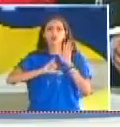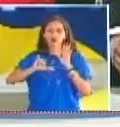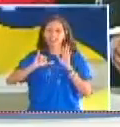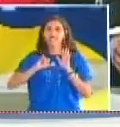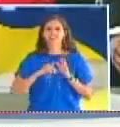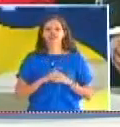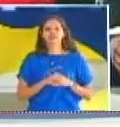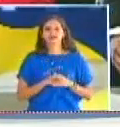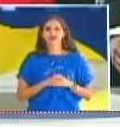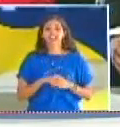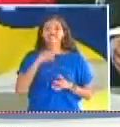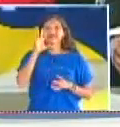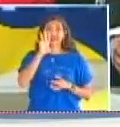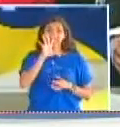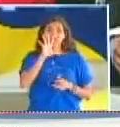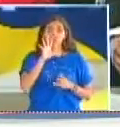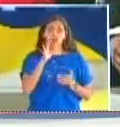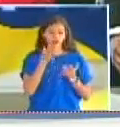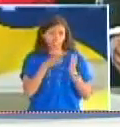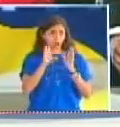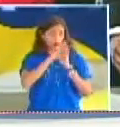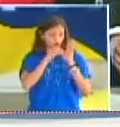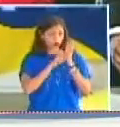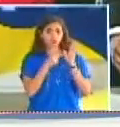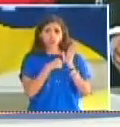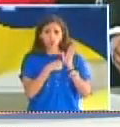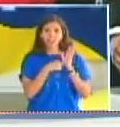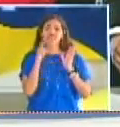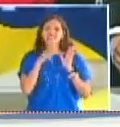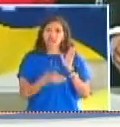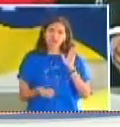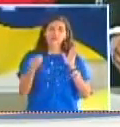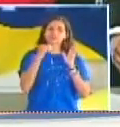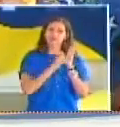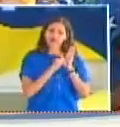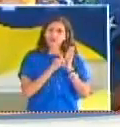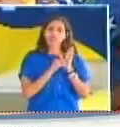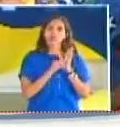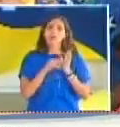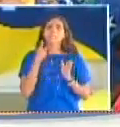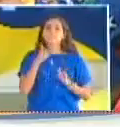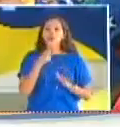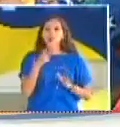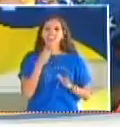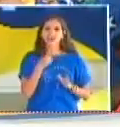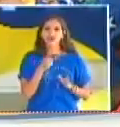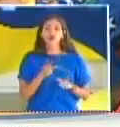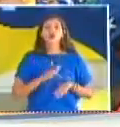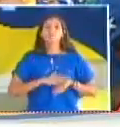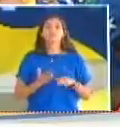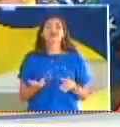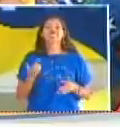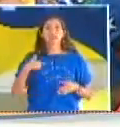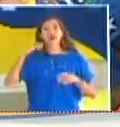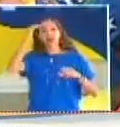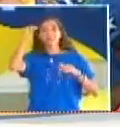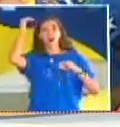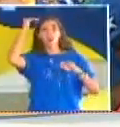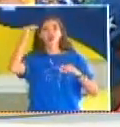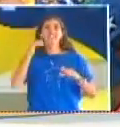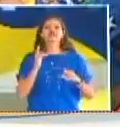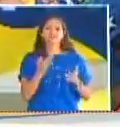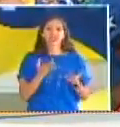Y creemos que nuestra Constitución debe contemplar dentro de nuestros derechos políticos, porque tenemos la madurez suficiente